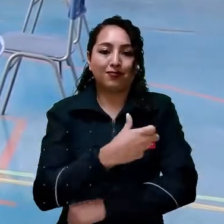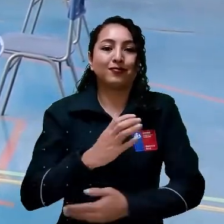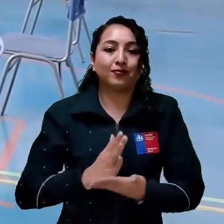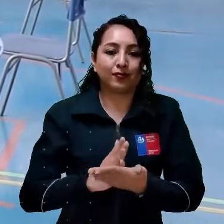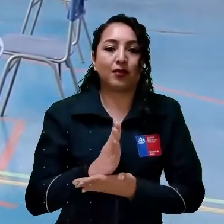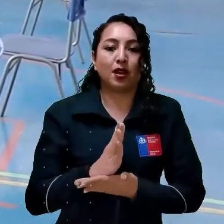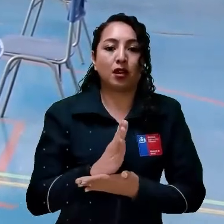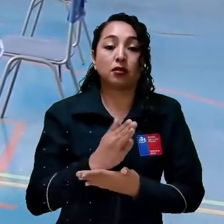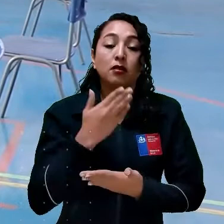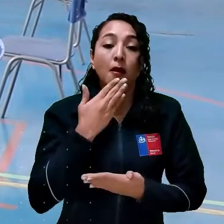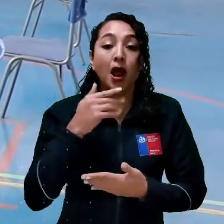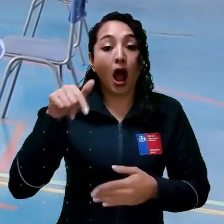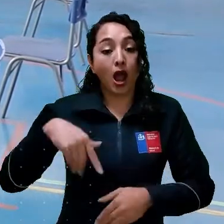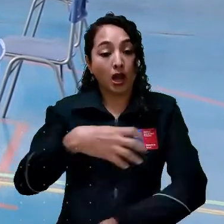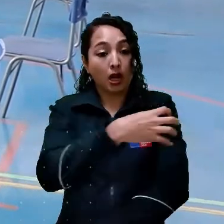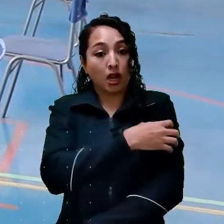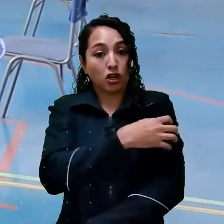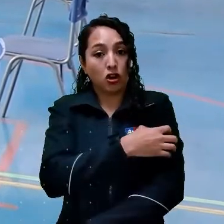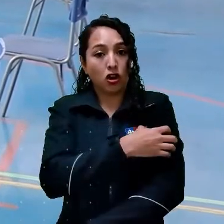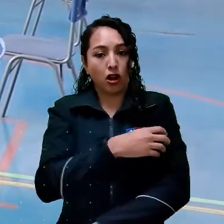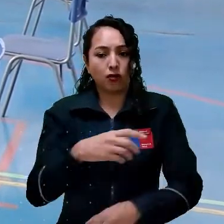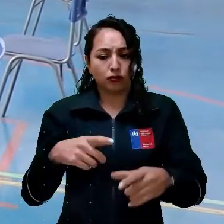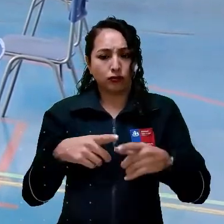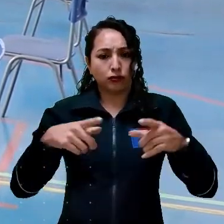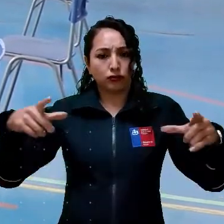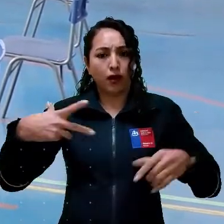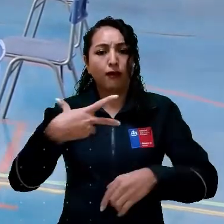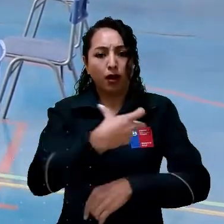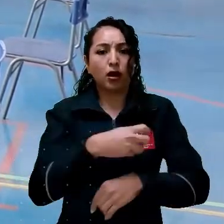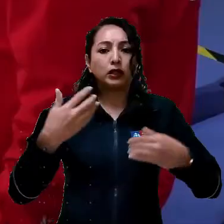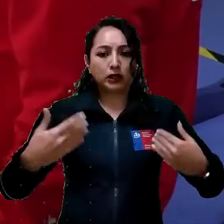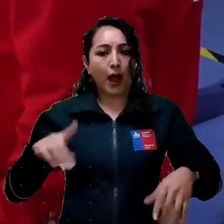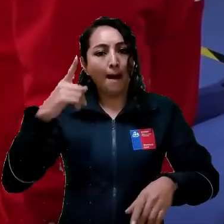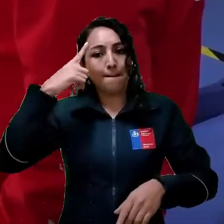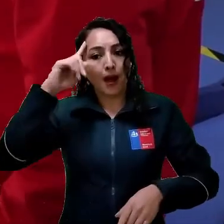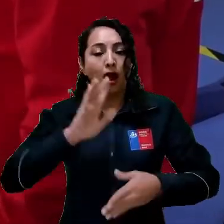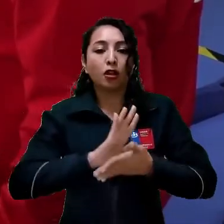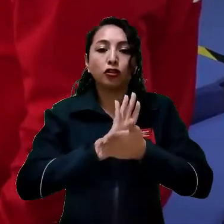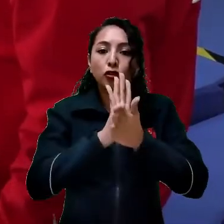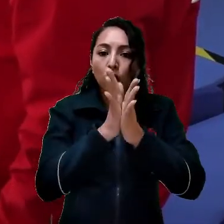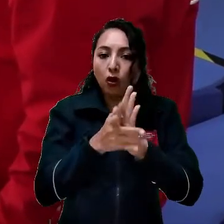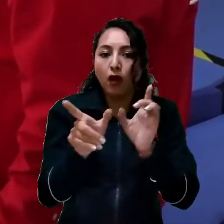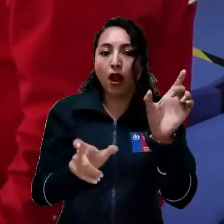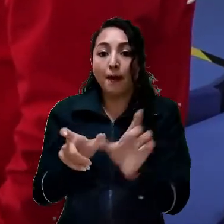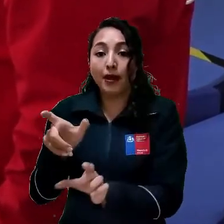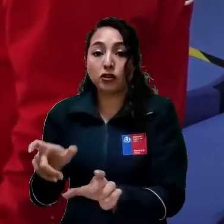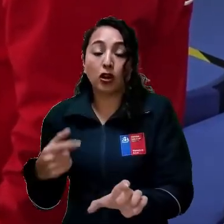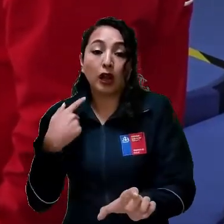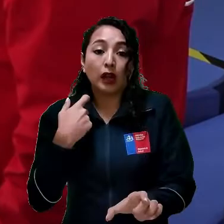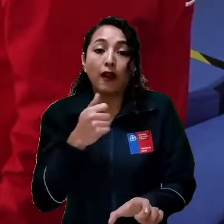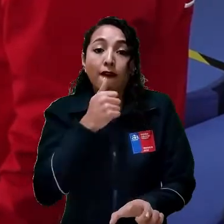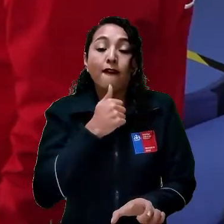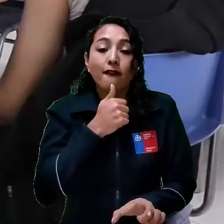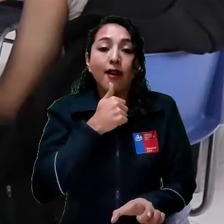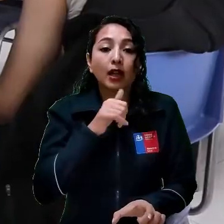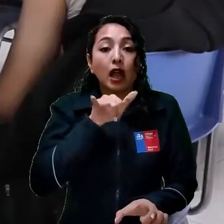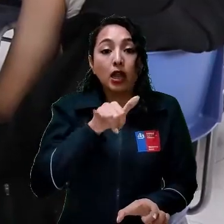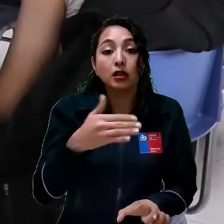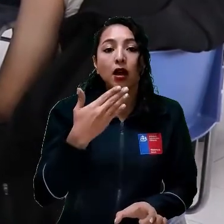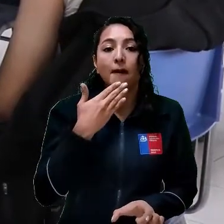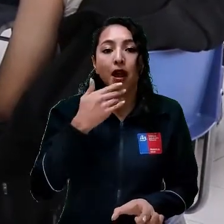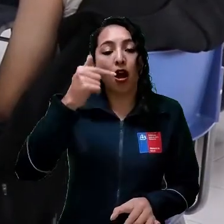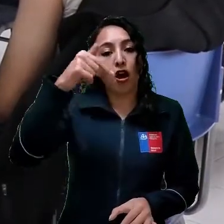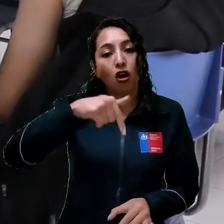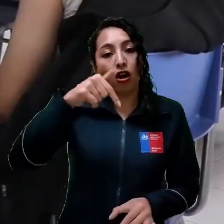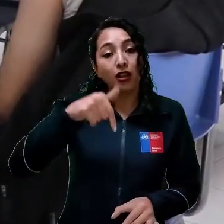no han comenzado el esquema de vacunación. Nosotros contamos en la región con un stock suficiente para cubrir todas las dosis